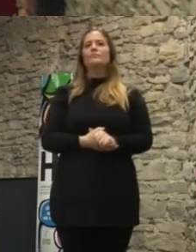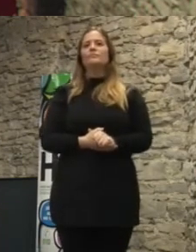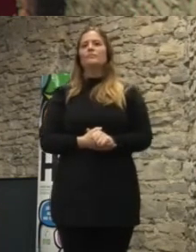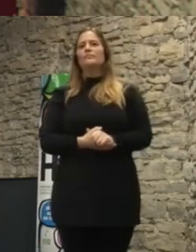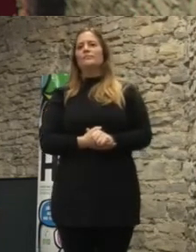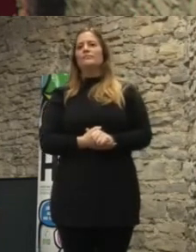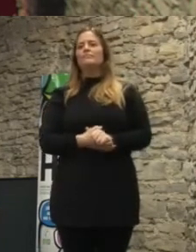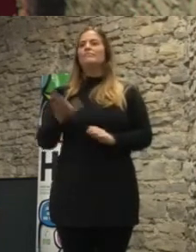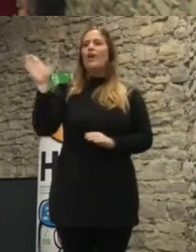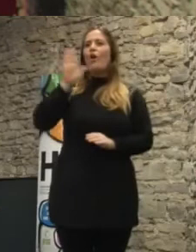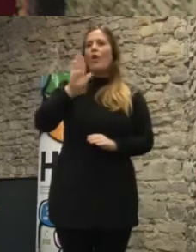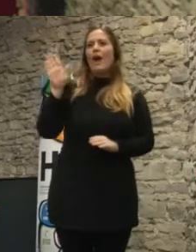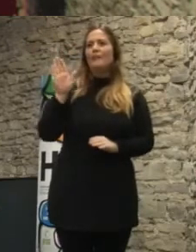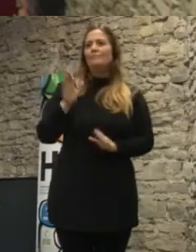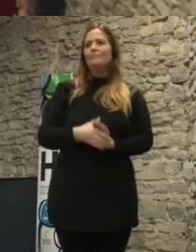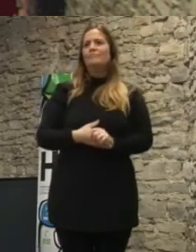Hola.